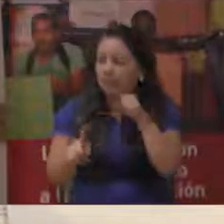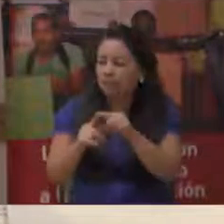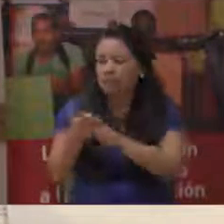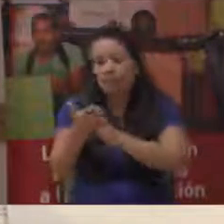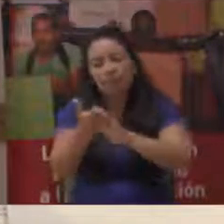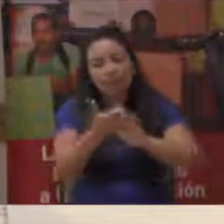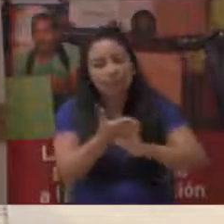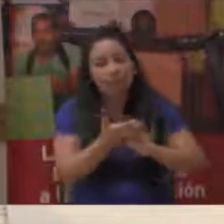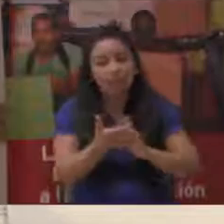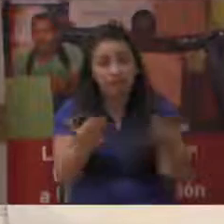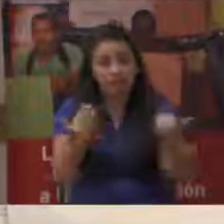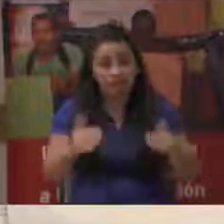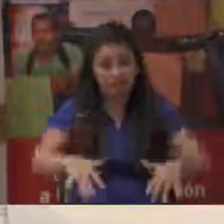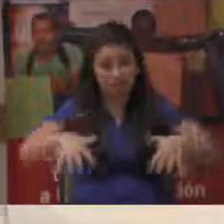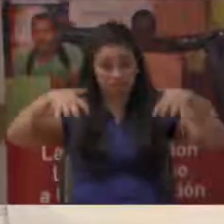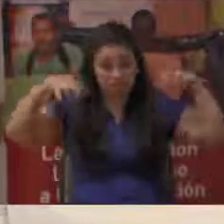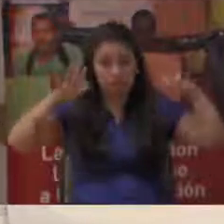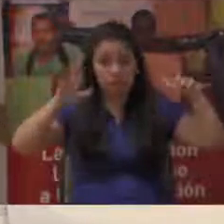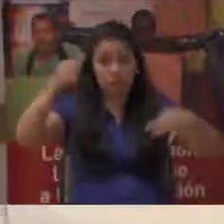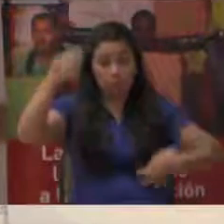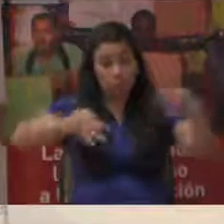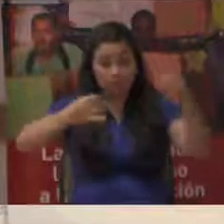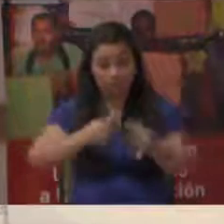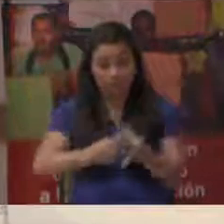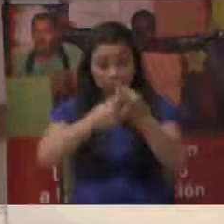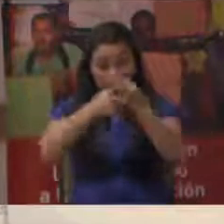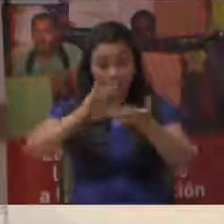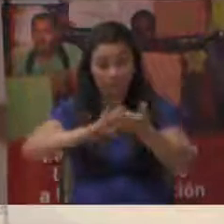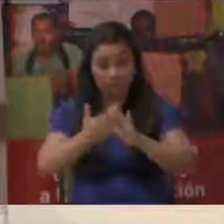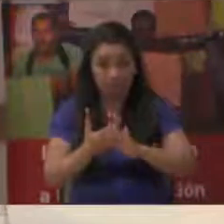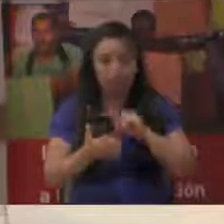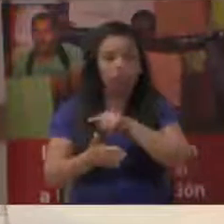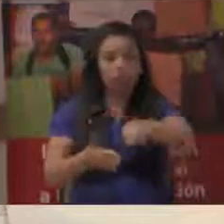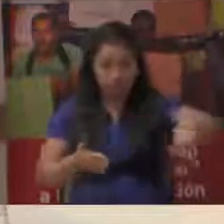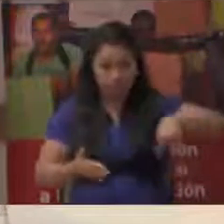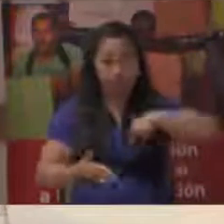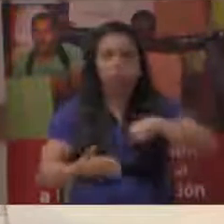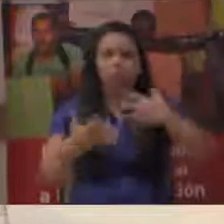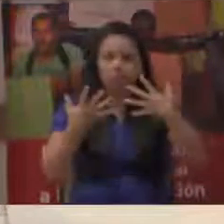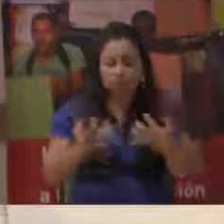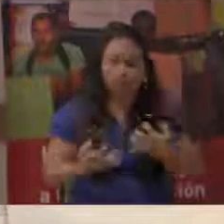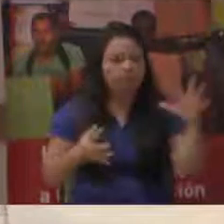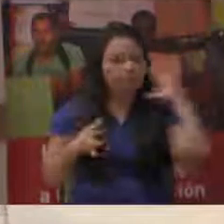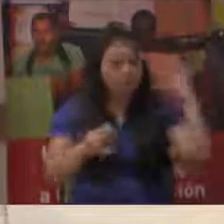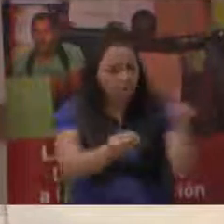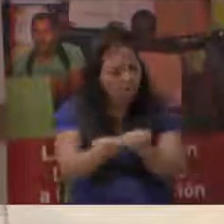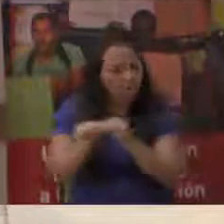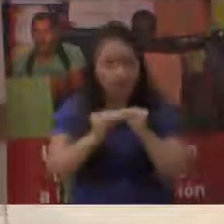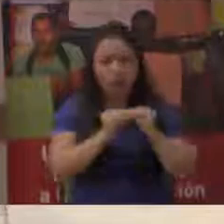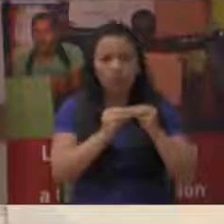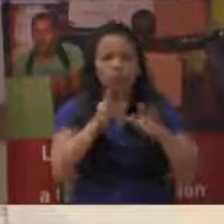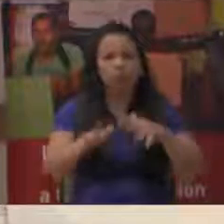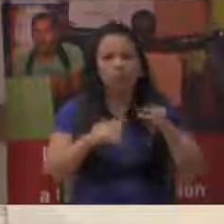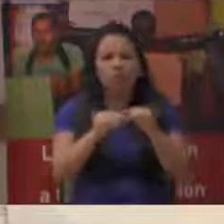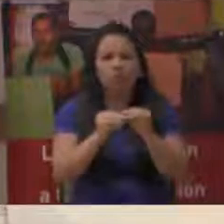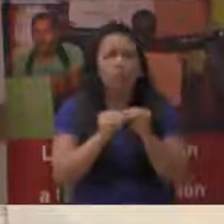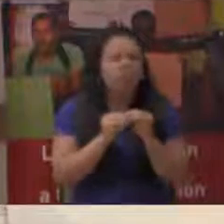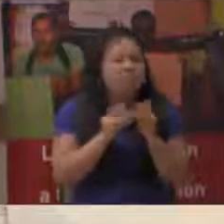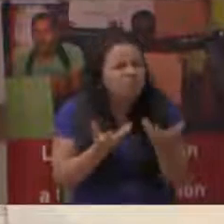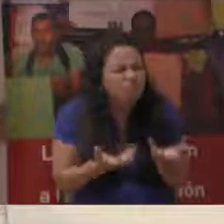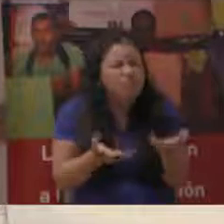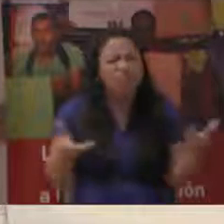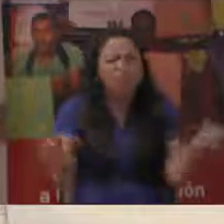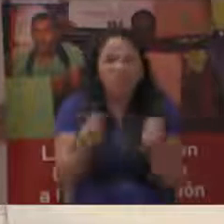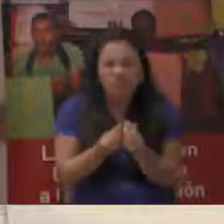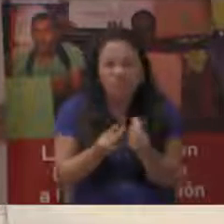en el Tribunal de Justicia Especial para la Paz, en donde queremos que todo el acuerdo normativo incluya y armonice a esta